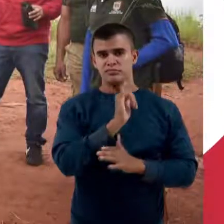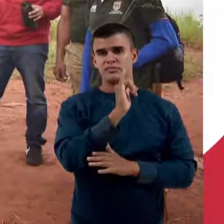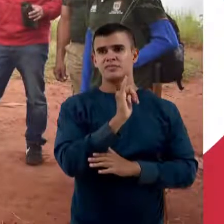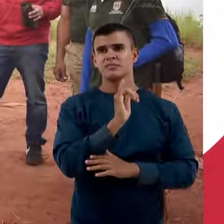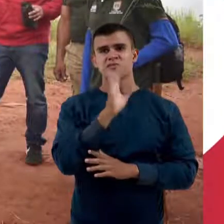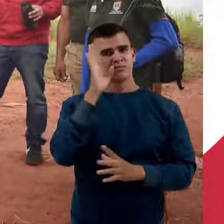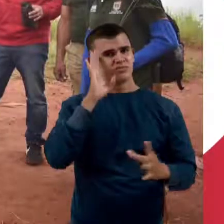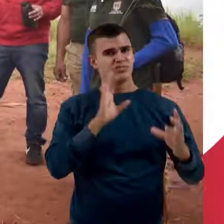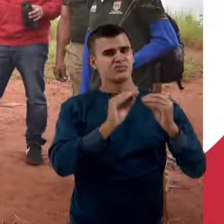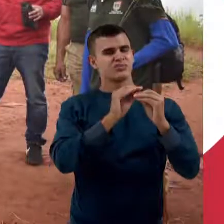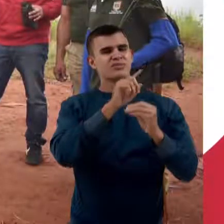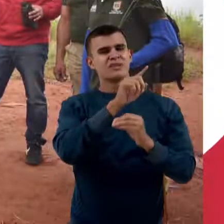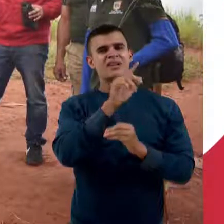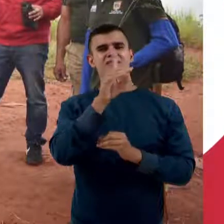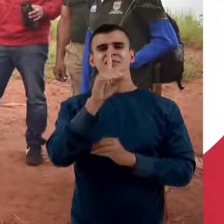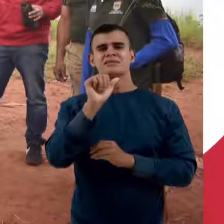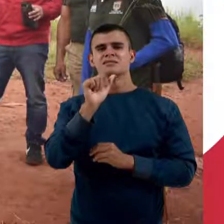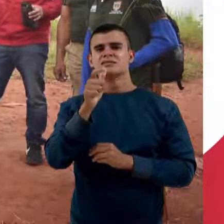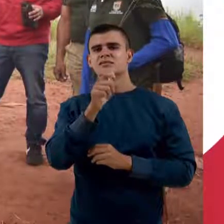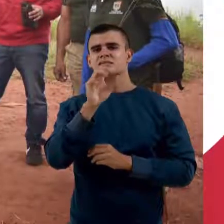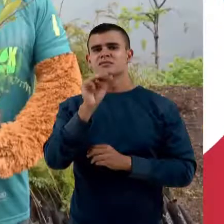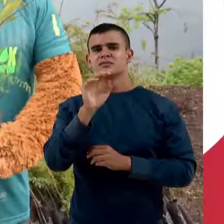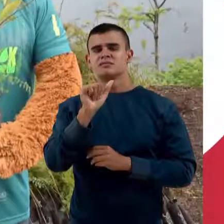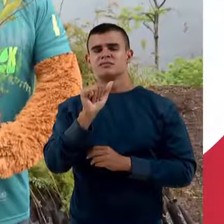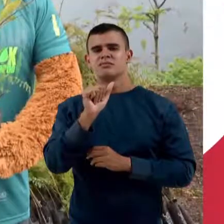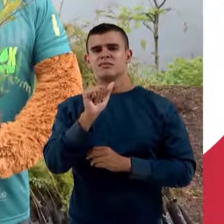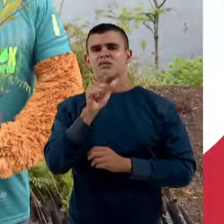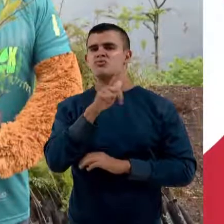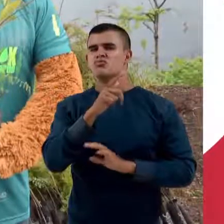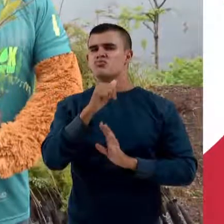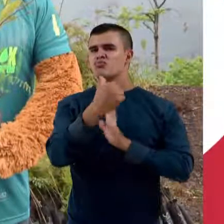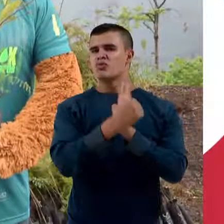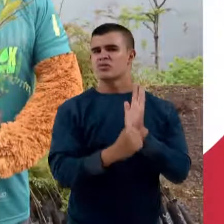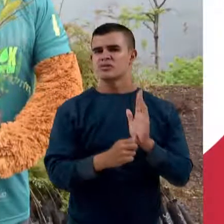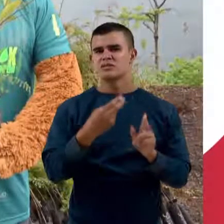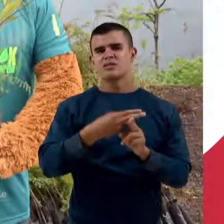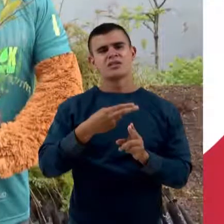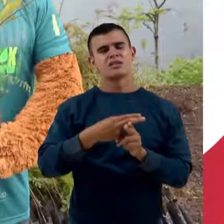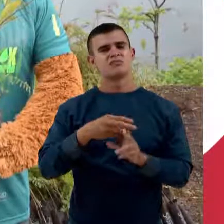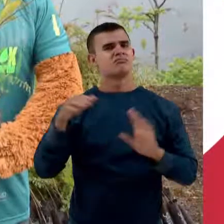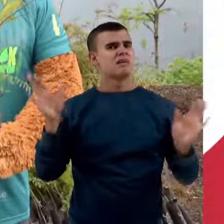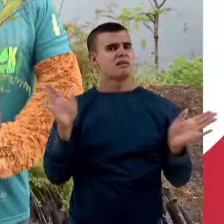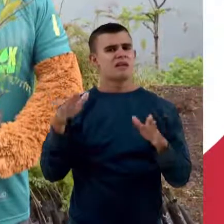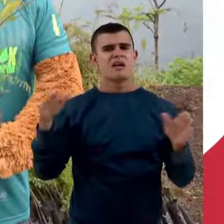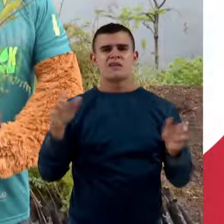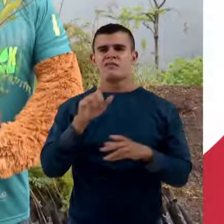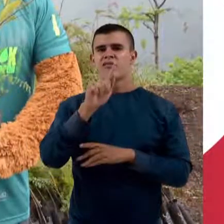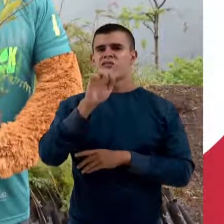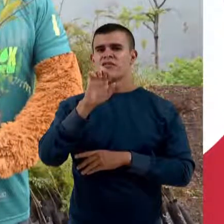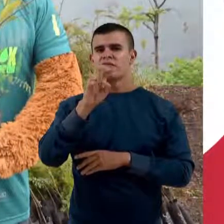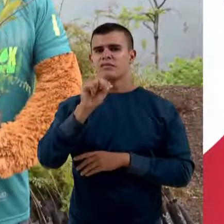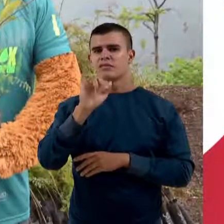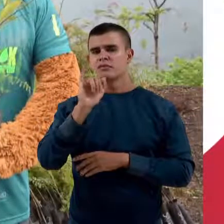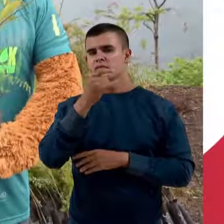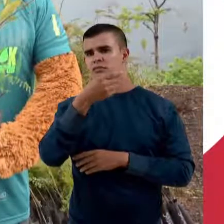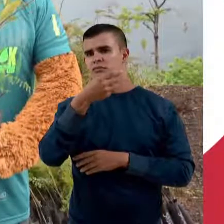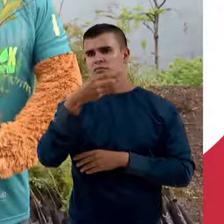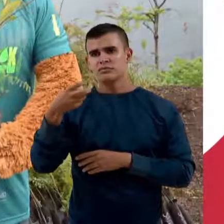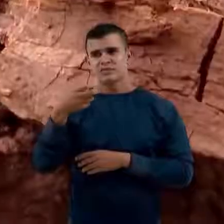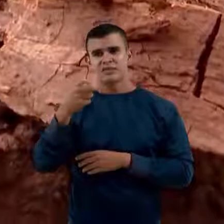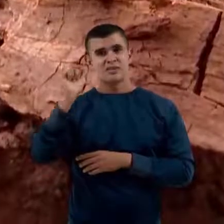en alianza con el plan Ave Fénix del Dagma para reverdecer toda la zona de los cerros tutelares que pues se vio afectado durante el